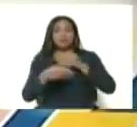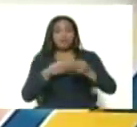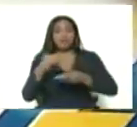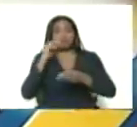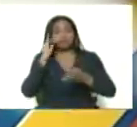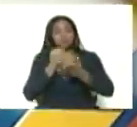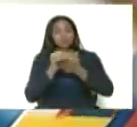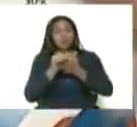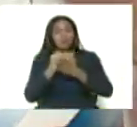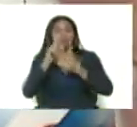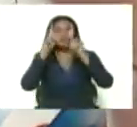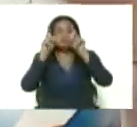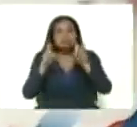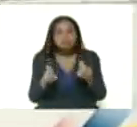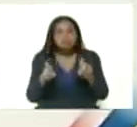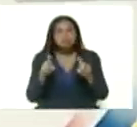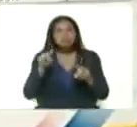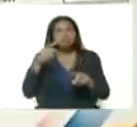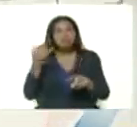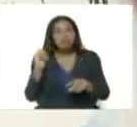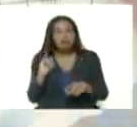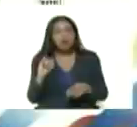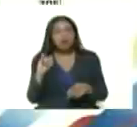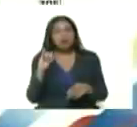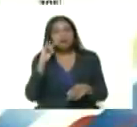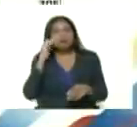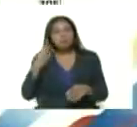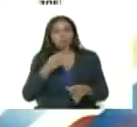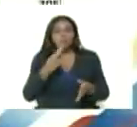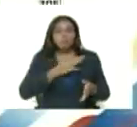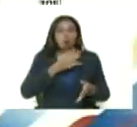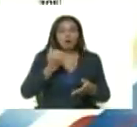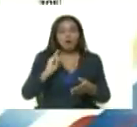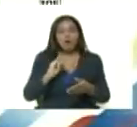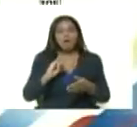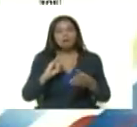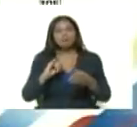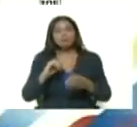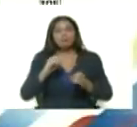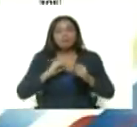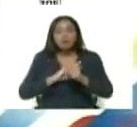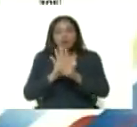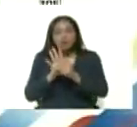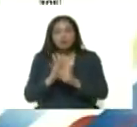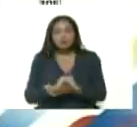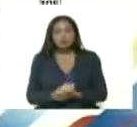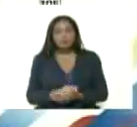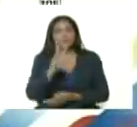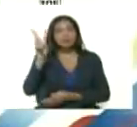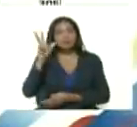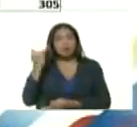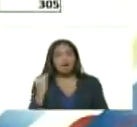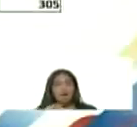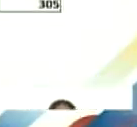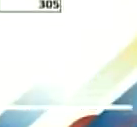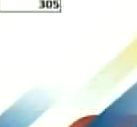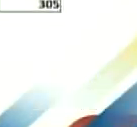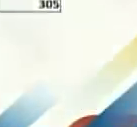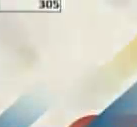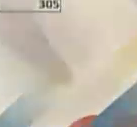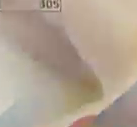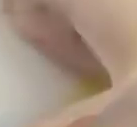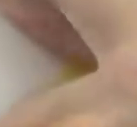realizando pruebas diagnósticas para infección por COVID-19. Venezuela está haciendo más de 6.000